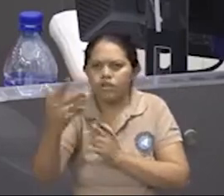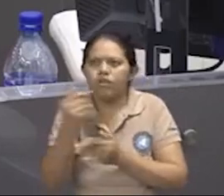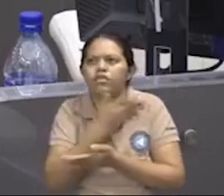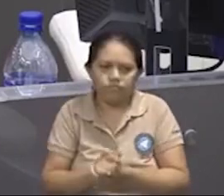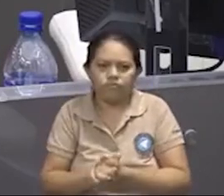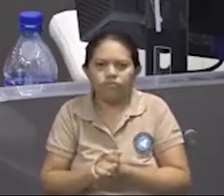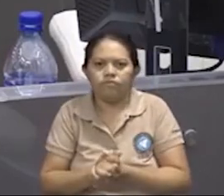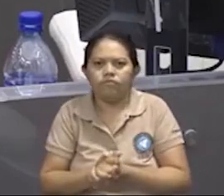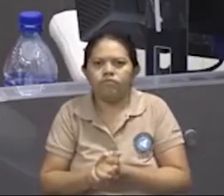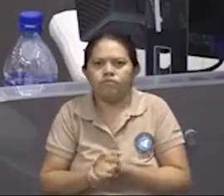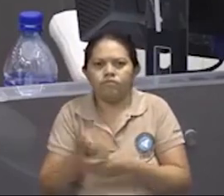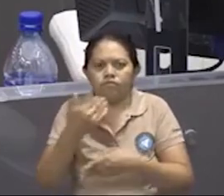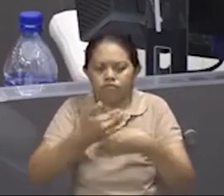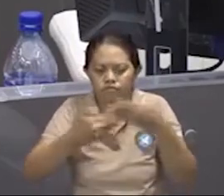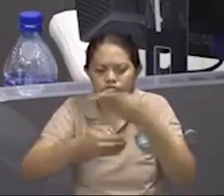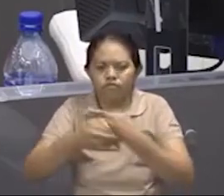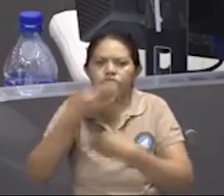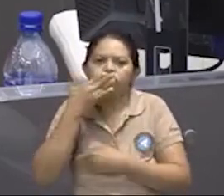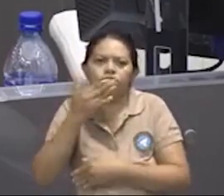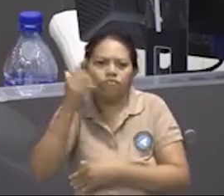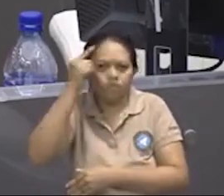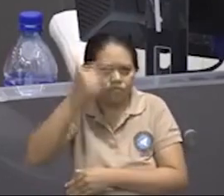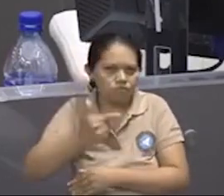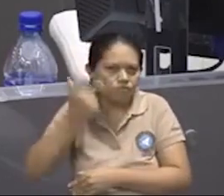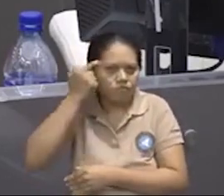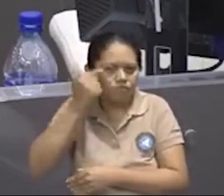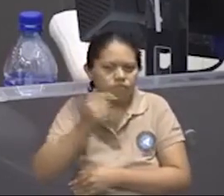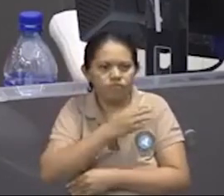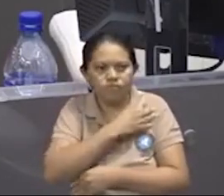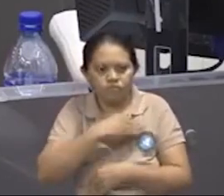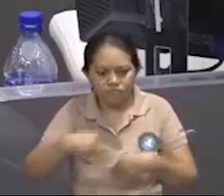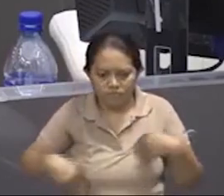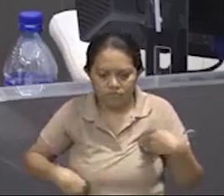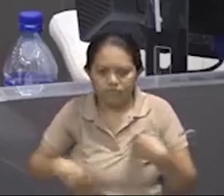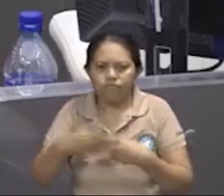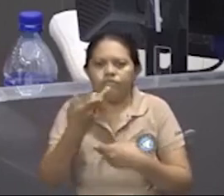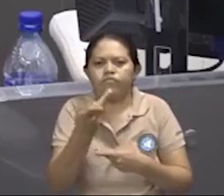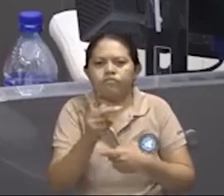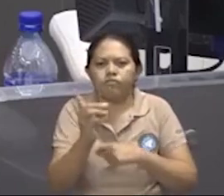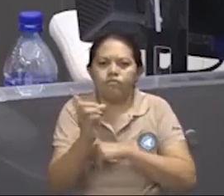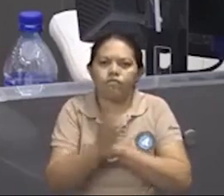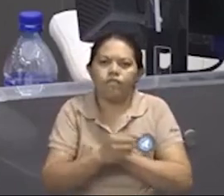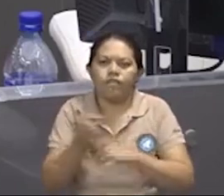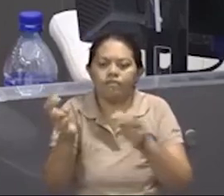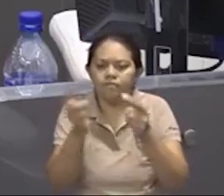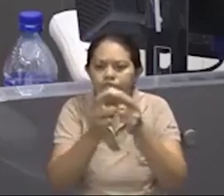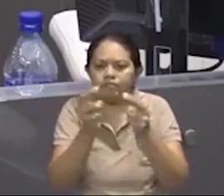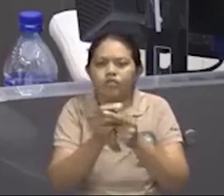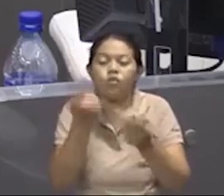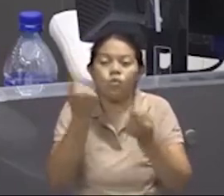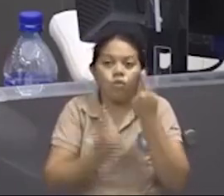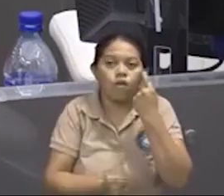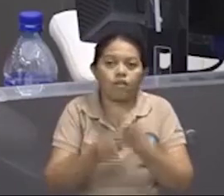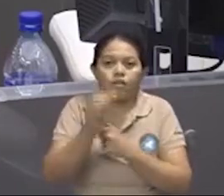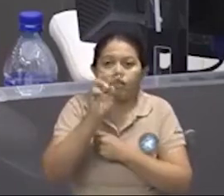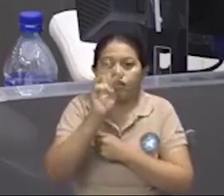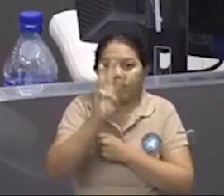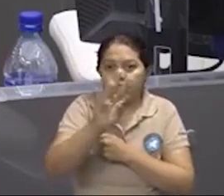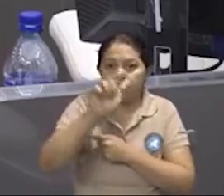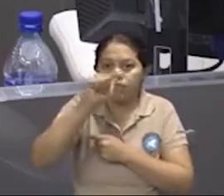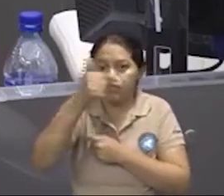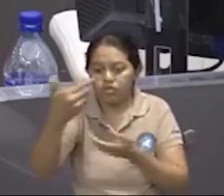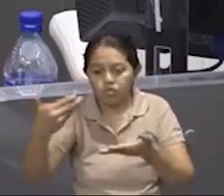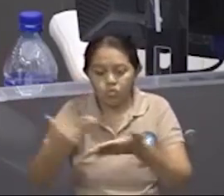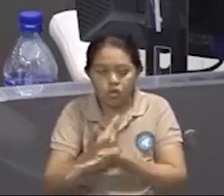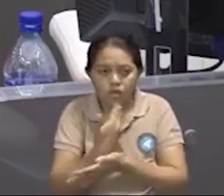han sido obras de este gobierno, del pueblo presidente. 103 subestaciones eléctricas, de las cuales 37